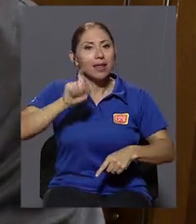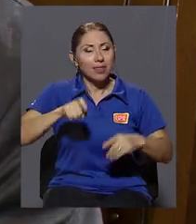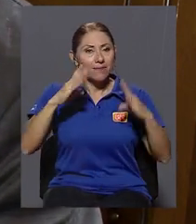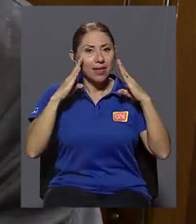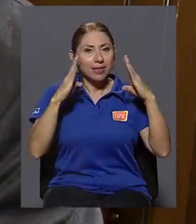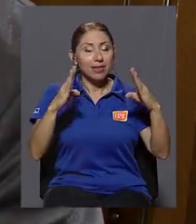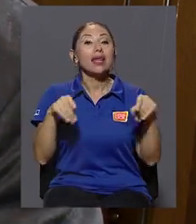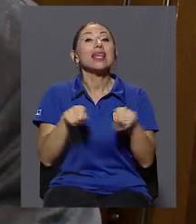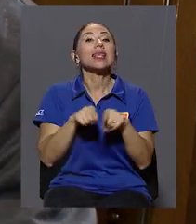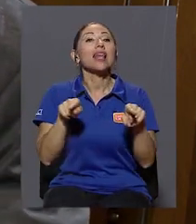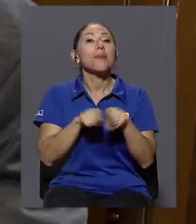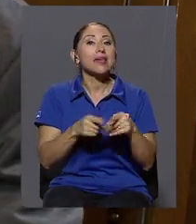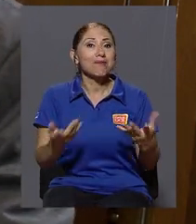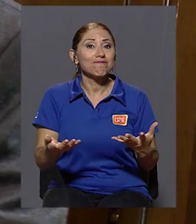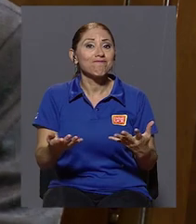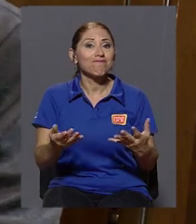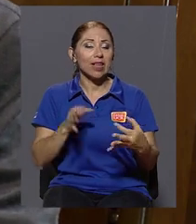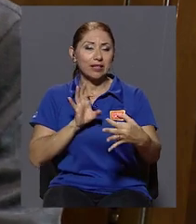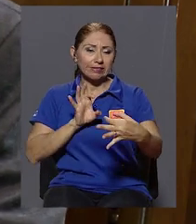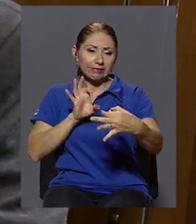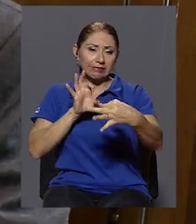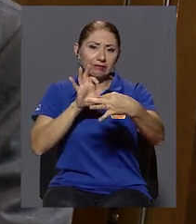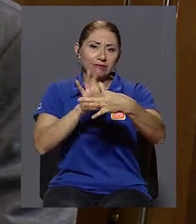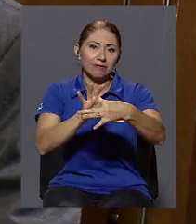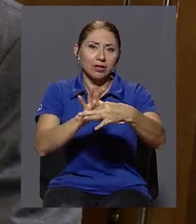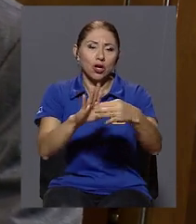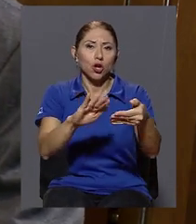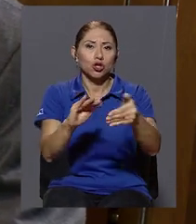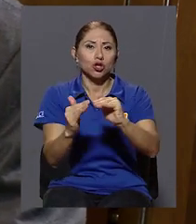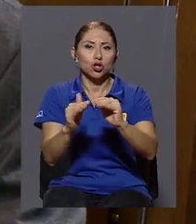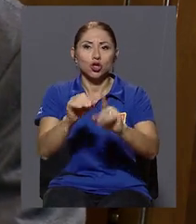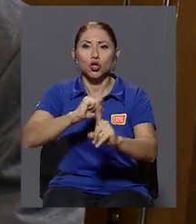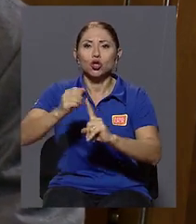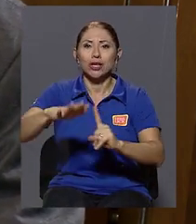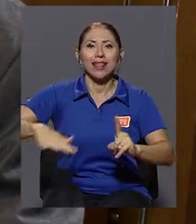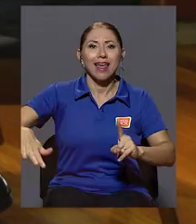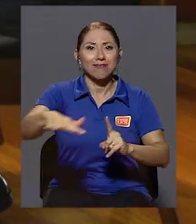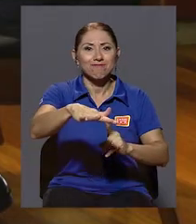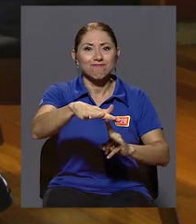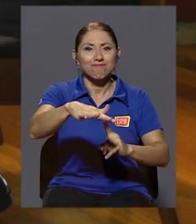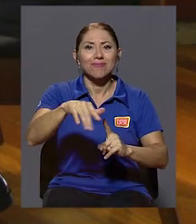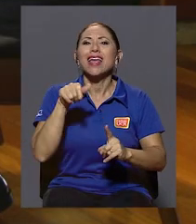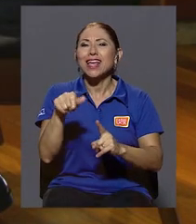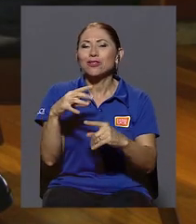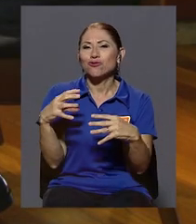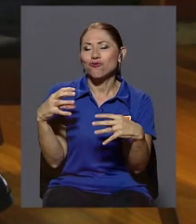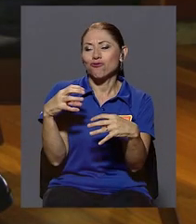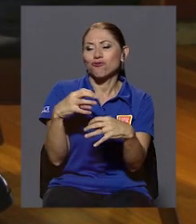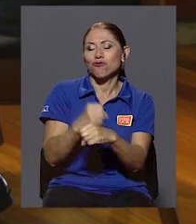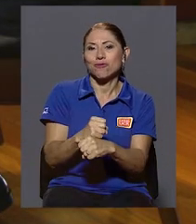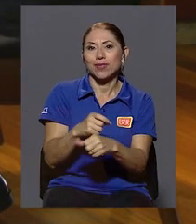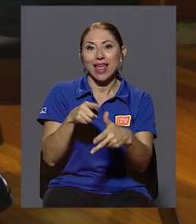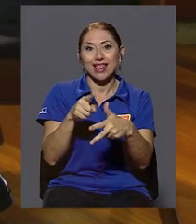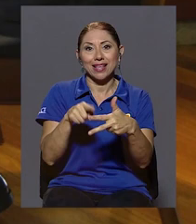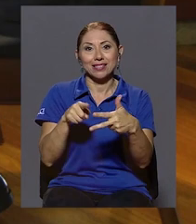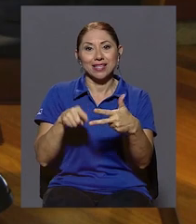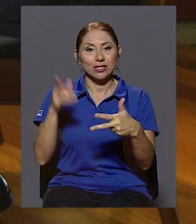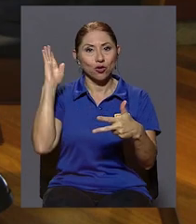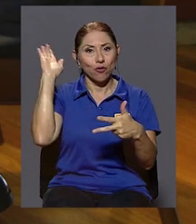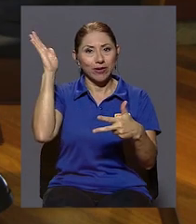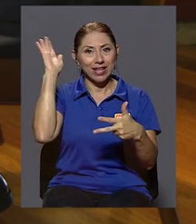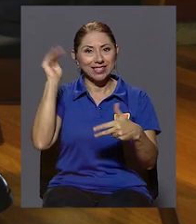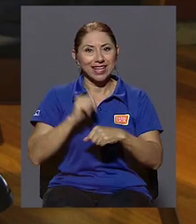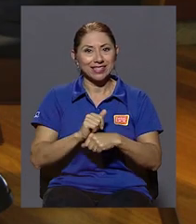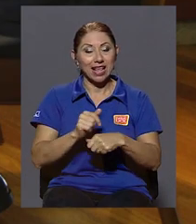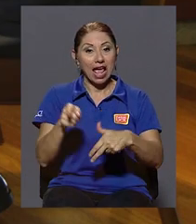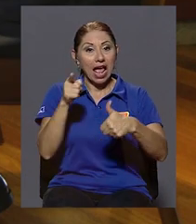y también la vinculación estrecha con la sociedad que tenemos que tener. Yo creo que ese es un poco un resumen de lo que fueron las tres